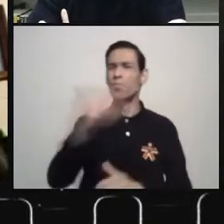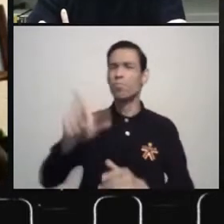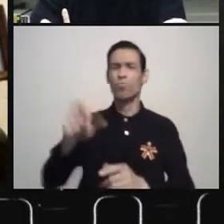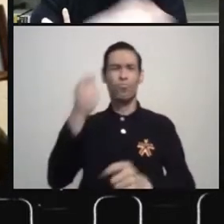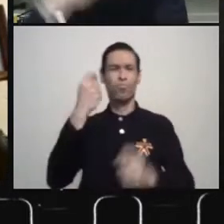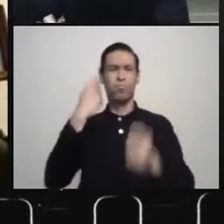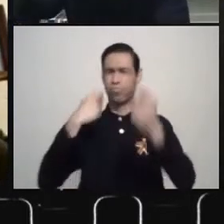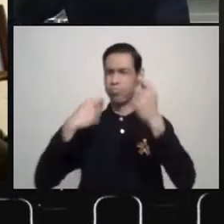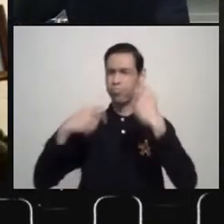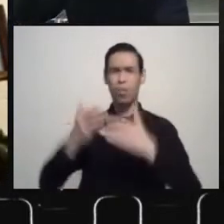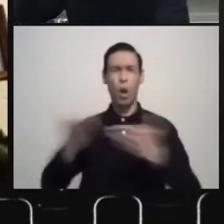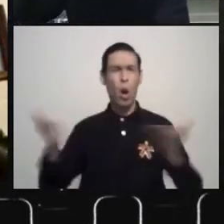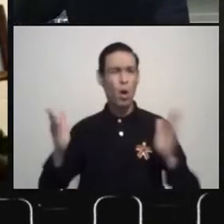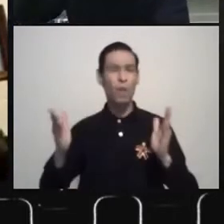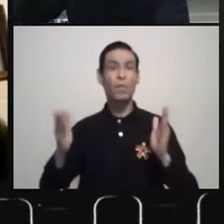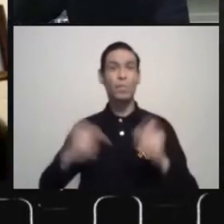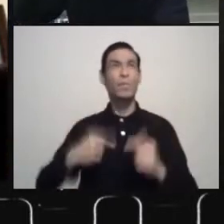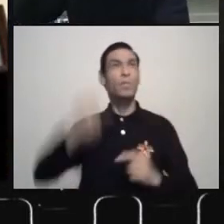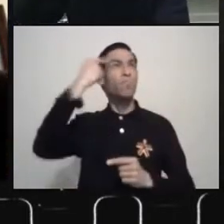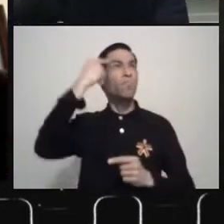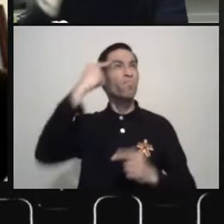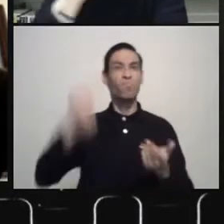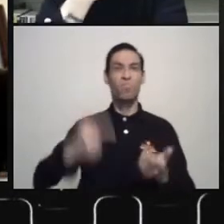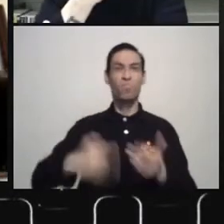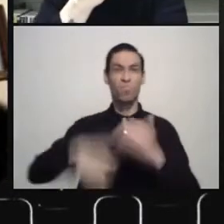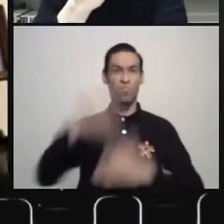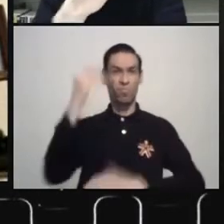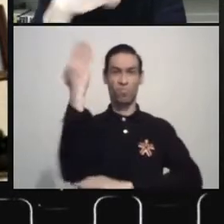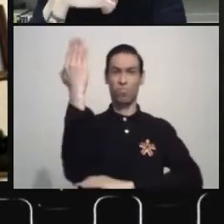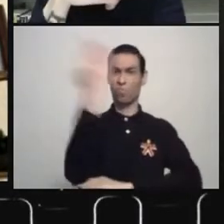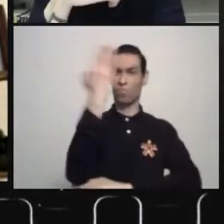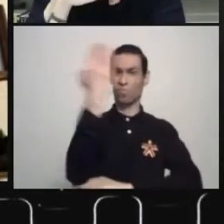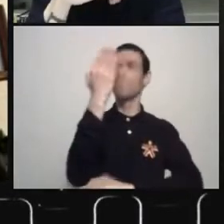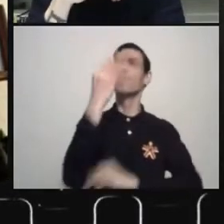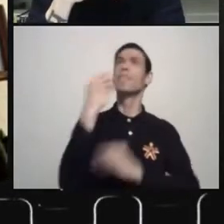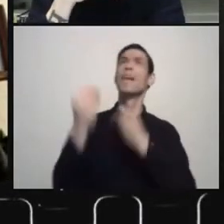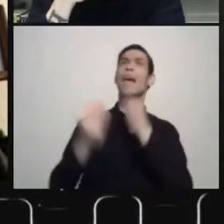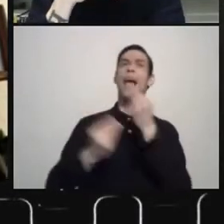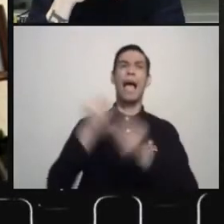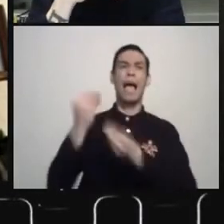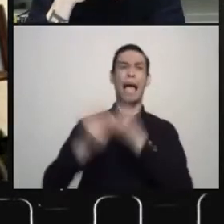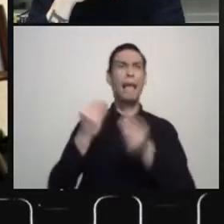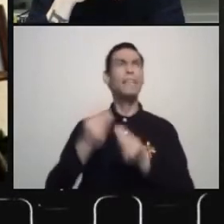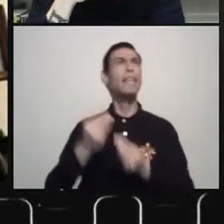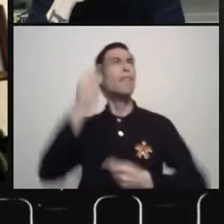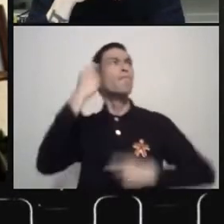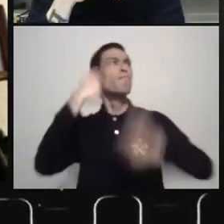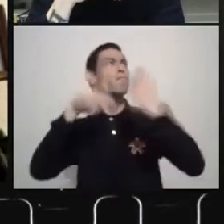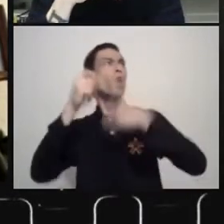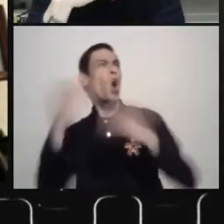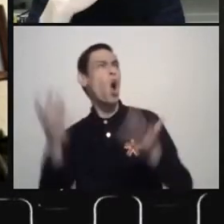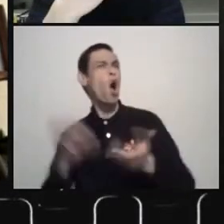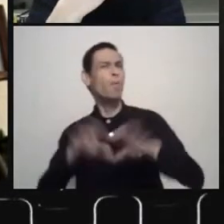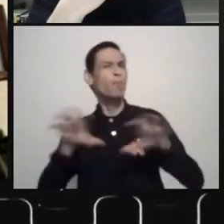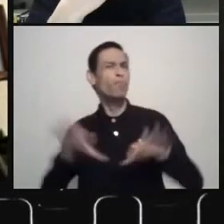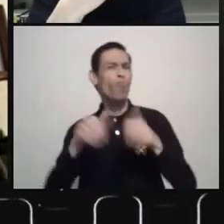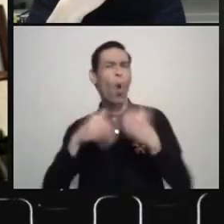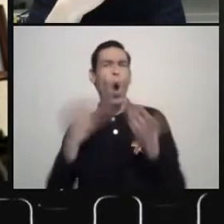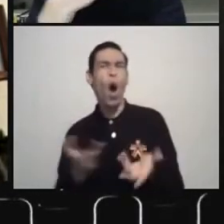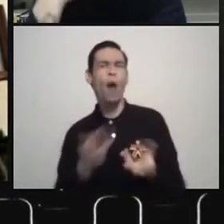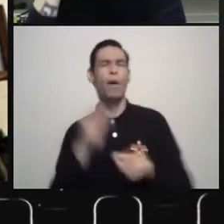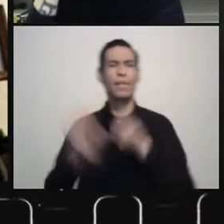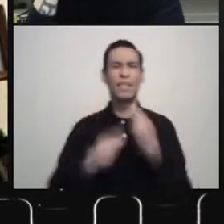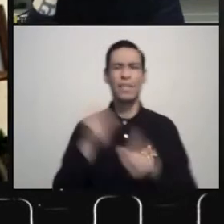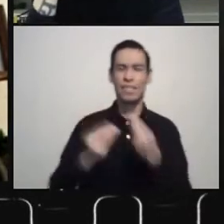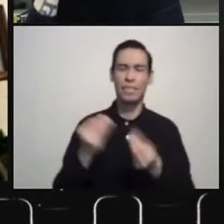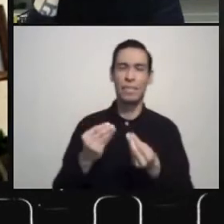director y puedes comenzar a pensar en una película desde la parte de cómo venderla, cómo moverla, hasta cómo hacerla. Creo que hoy hay muchas herramientas